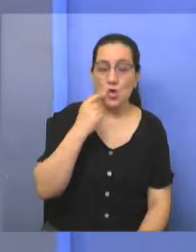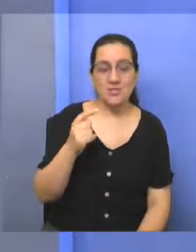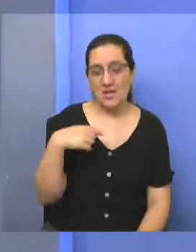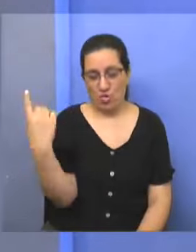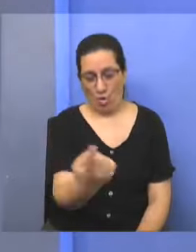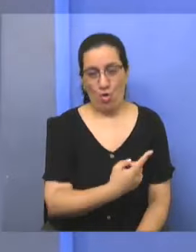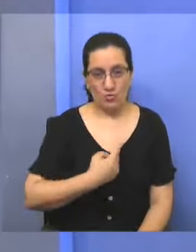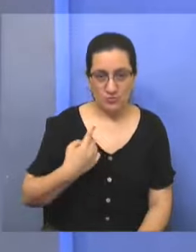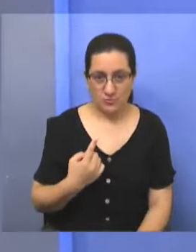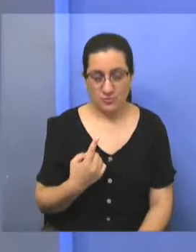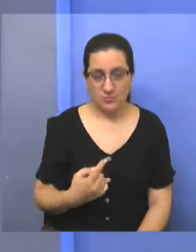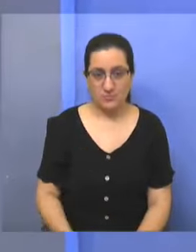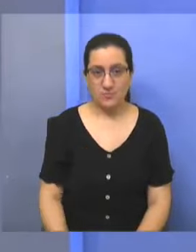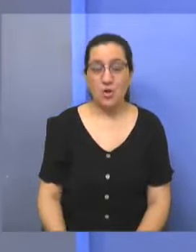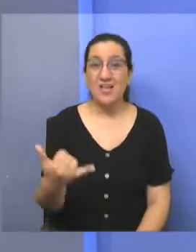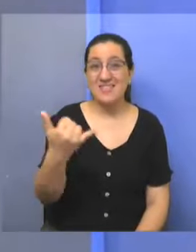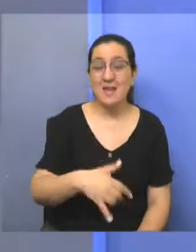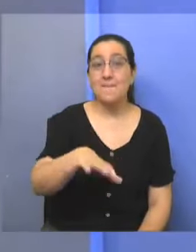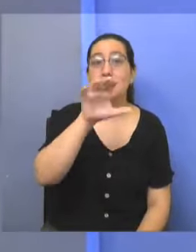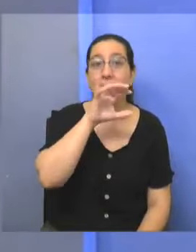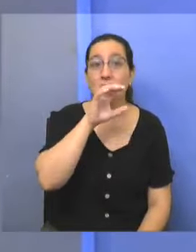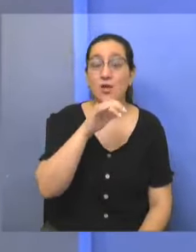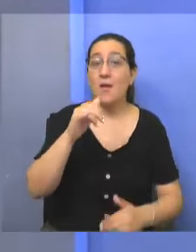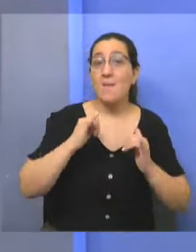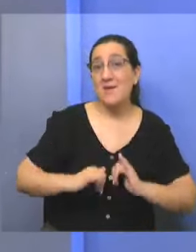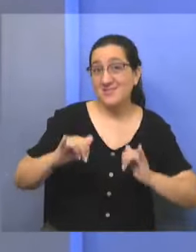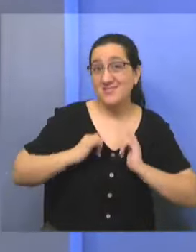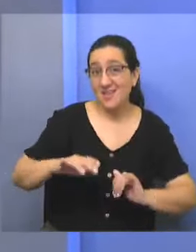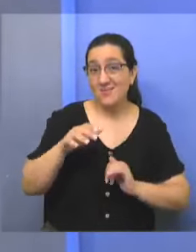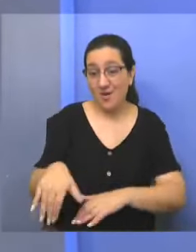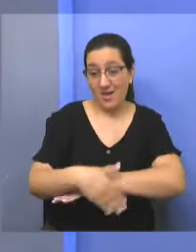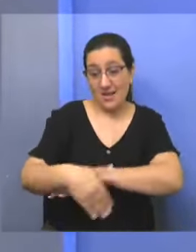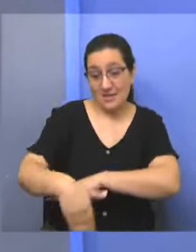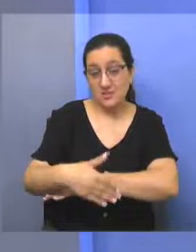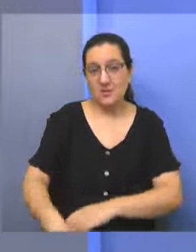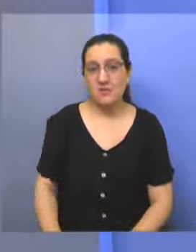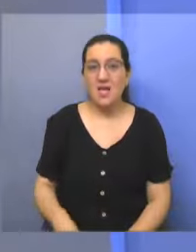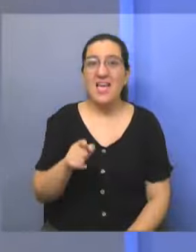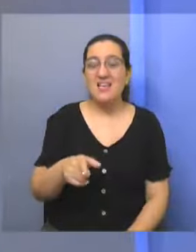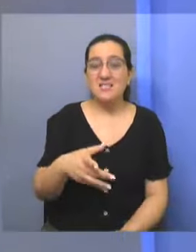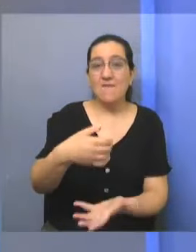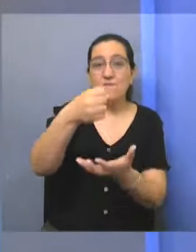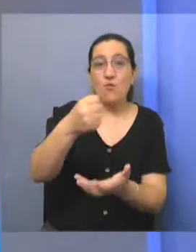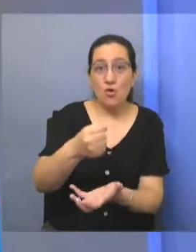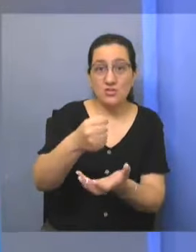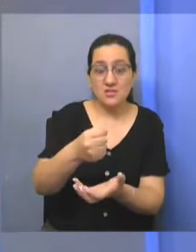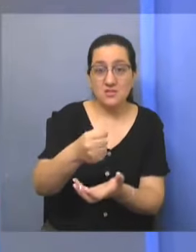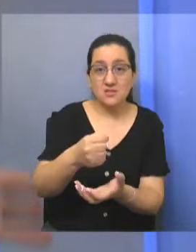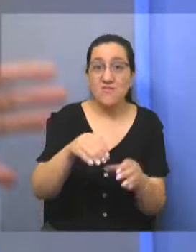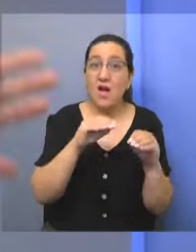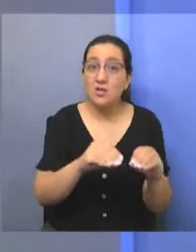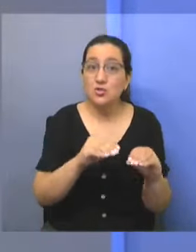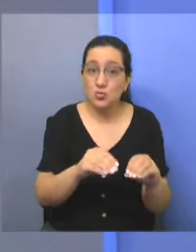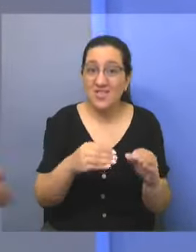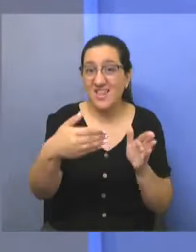señores, tenedores de perros que sacan a pasear por la calle. Esas bolsas de basura que hay en